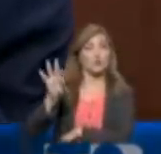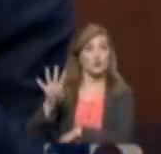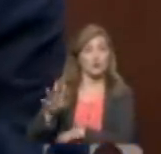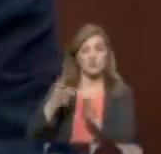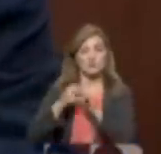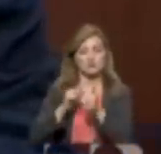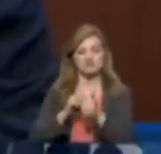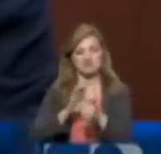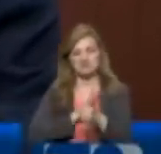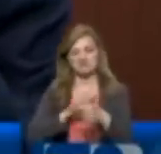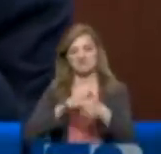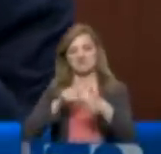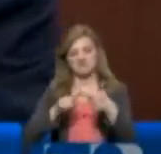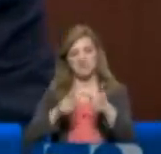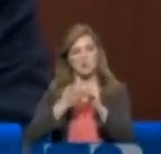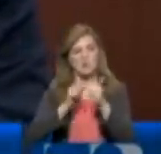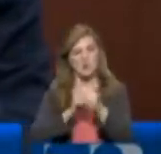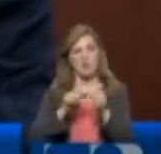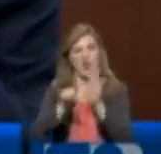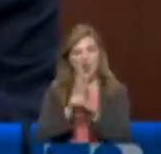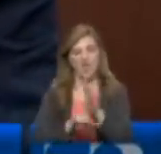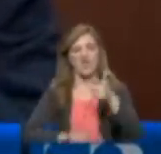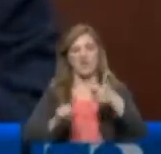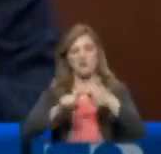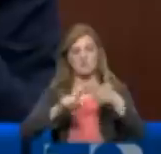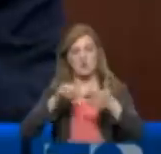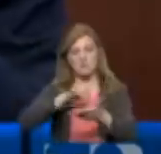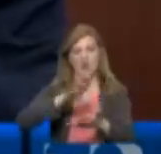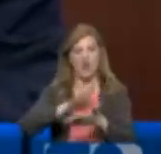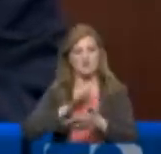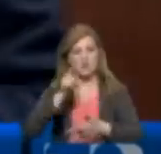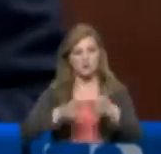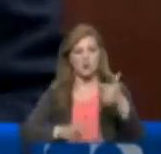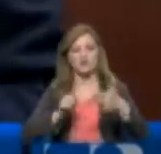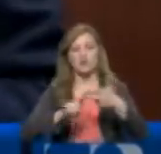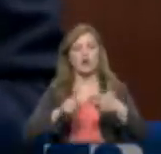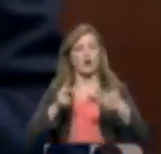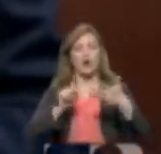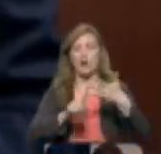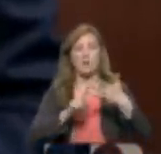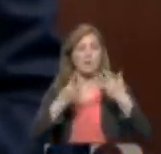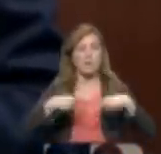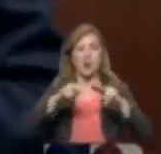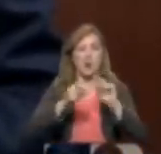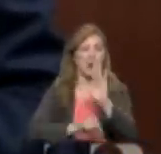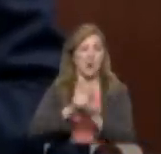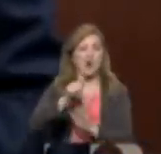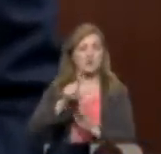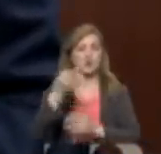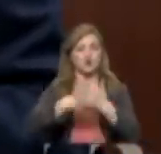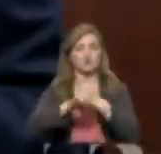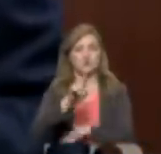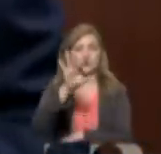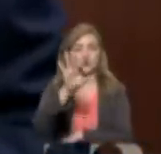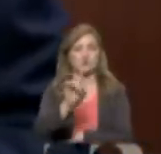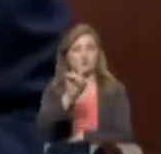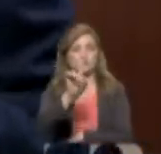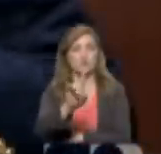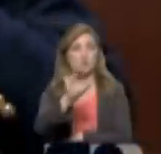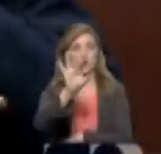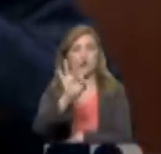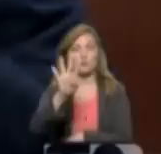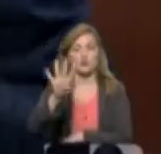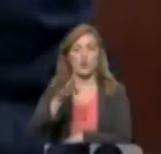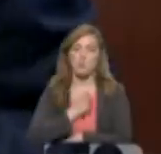conocen problemas técnicos problemas jurídicos problemas de ejecución sobre precios 194 hemos tenido que resolver